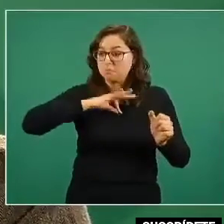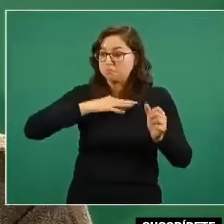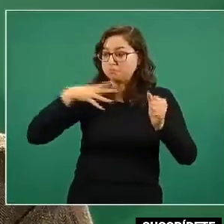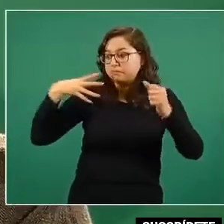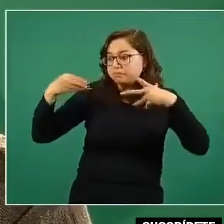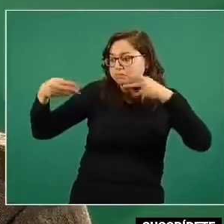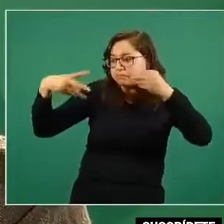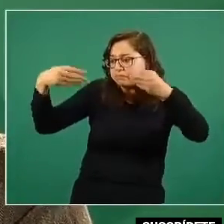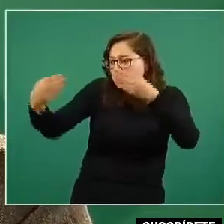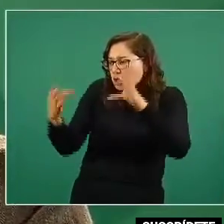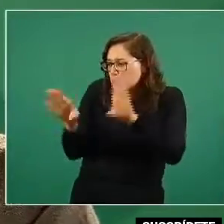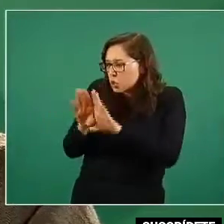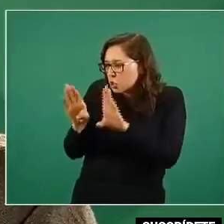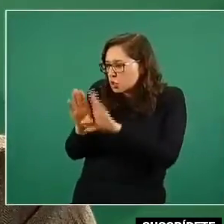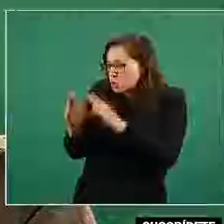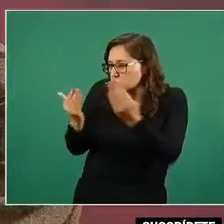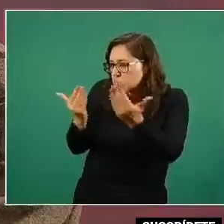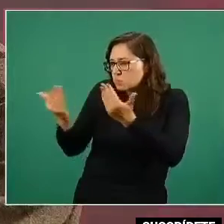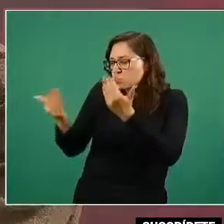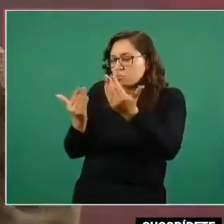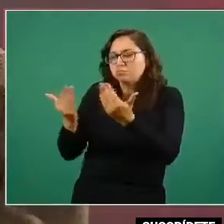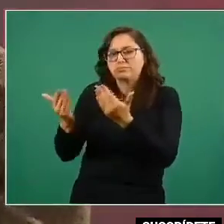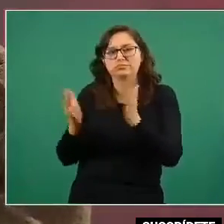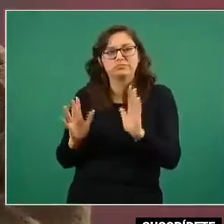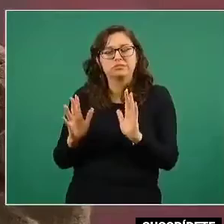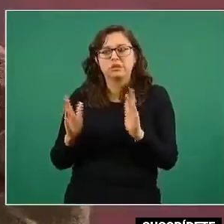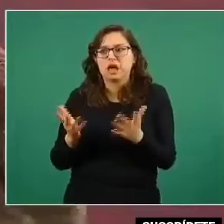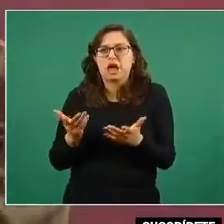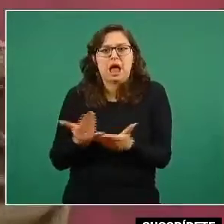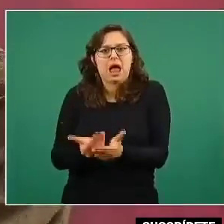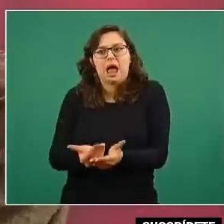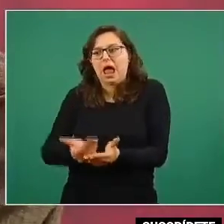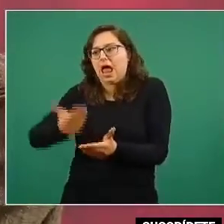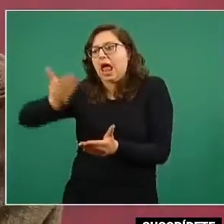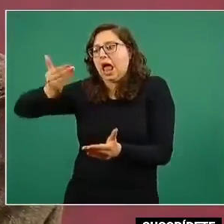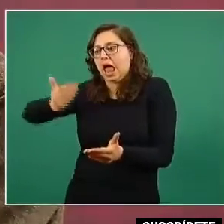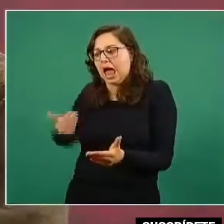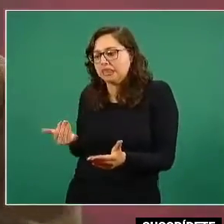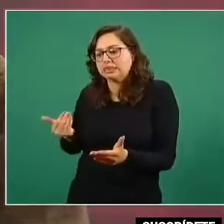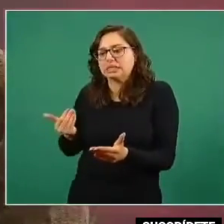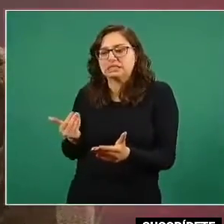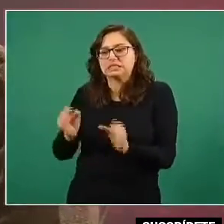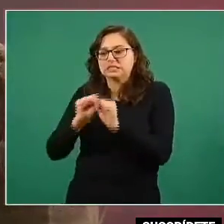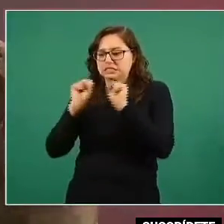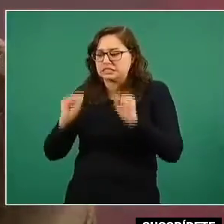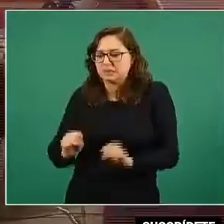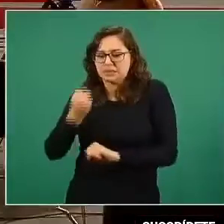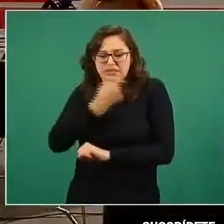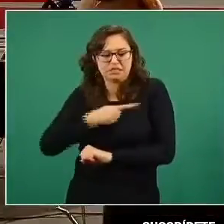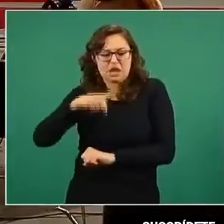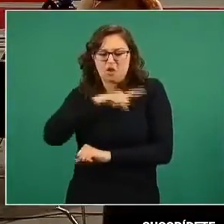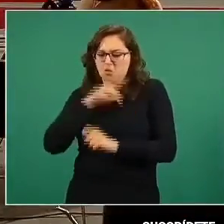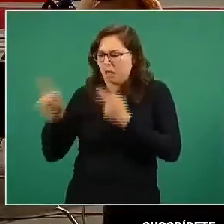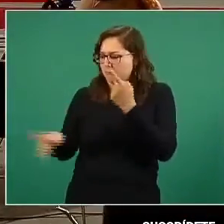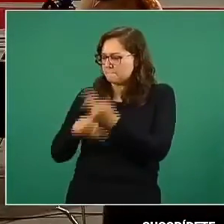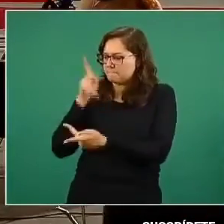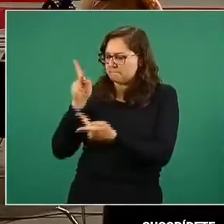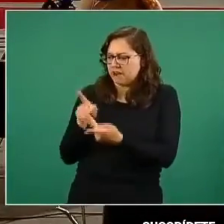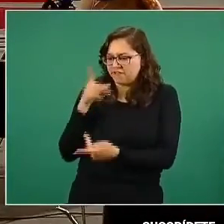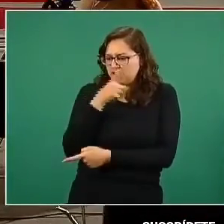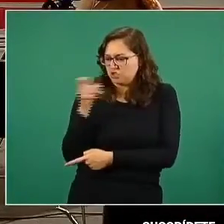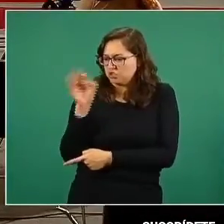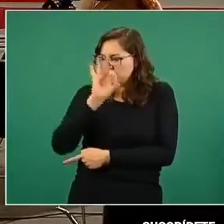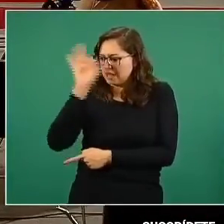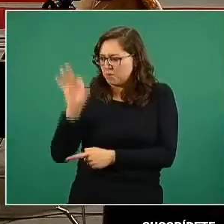epidemia como si todo fuera perfecto hasta el momento que llega la epidemia. Es decir, la idea básica que subyace